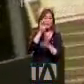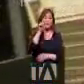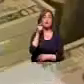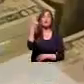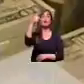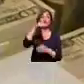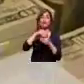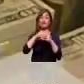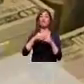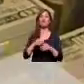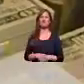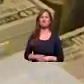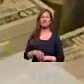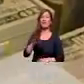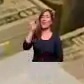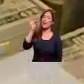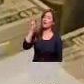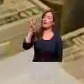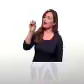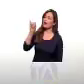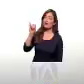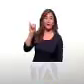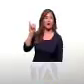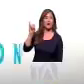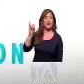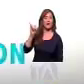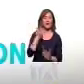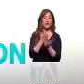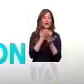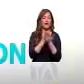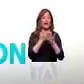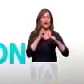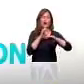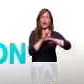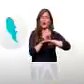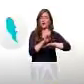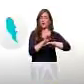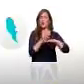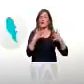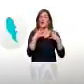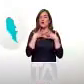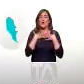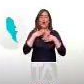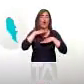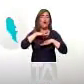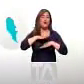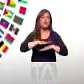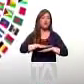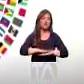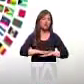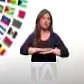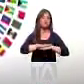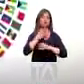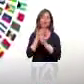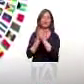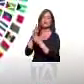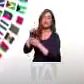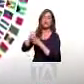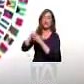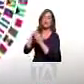La economía ecuatoriana tendrá un respiro para atender las necesidades fiscales gracias a la inyección de recursos provenientes del Fondo